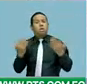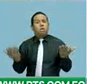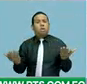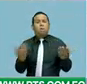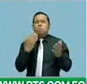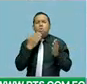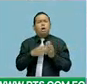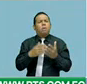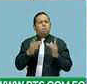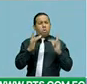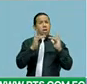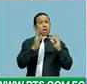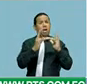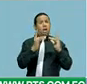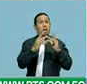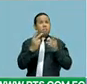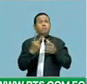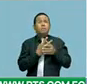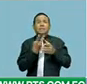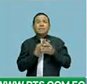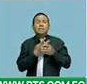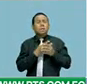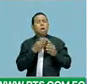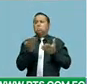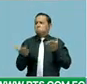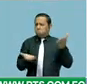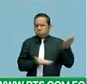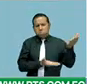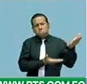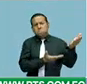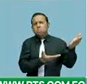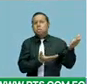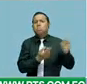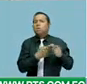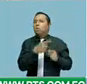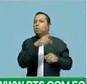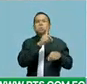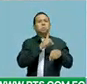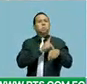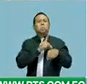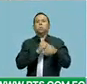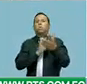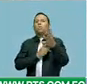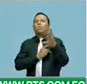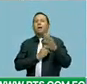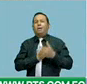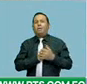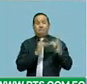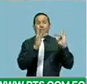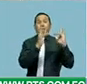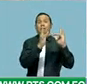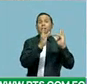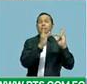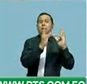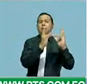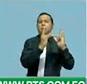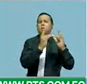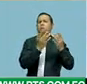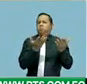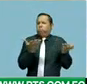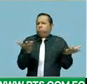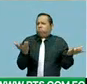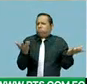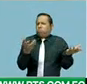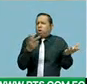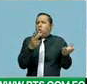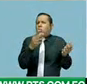las camas vacías que le muestra el Ministerio de Salud, ninguna de esas camas tiene médico. Entonces no importa que esté la cama se convierte en un ataúd. Claro.